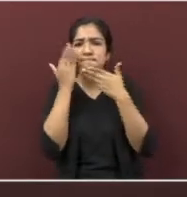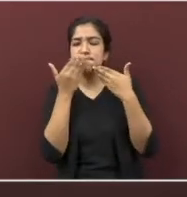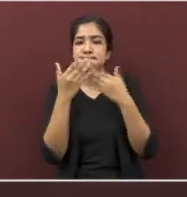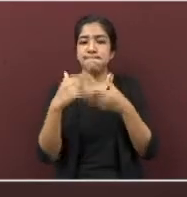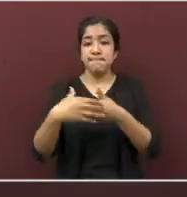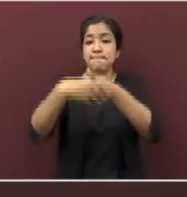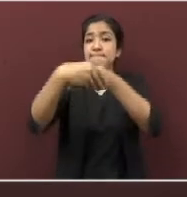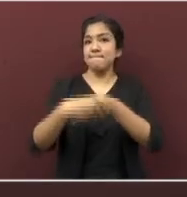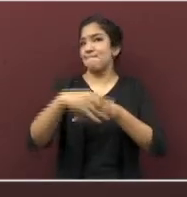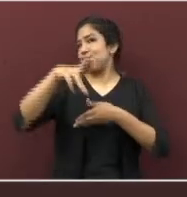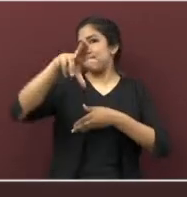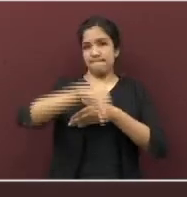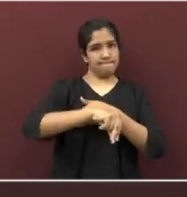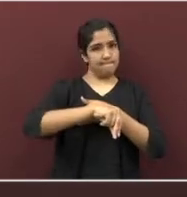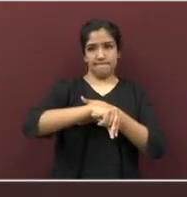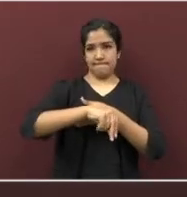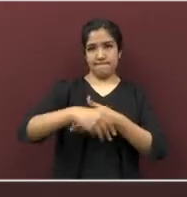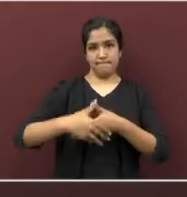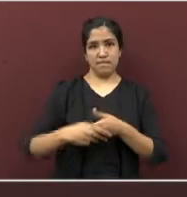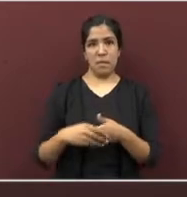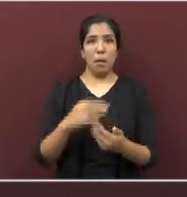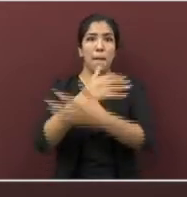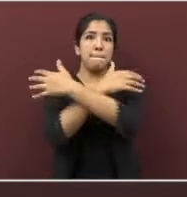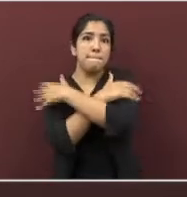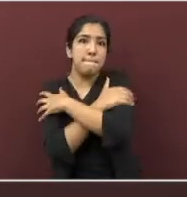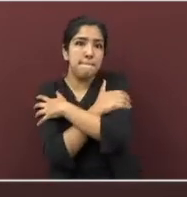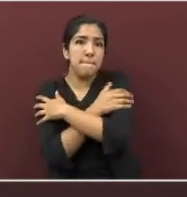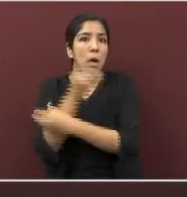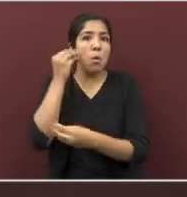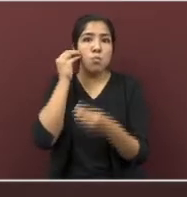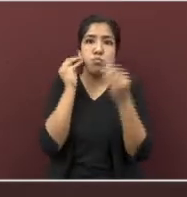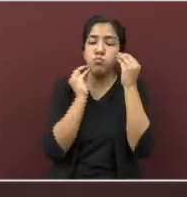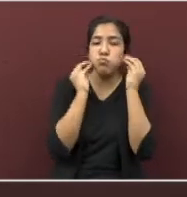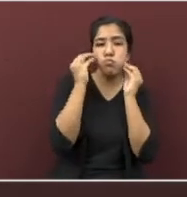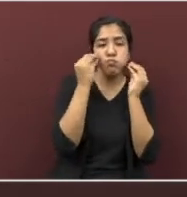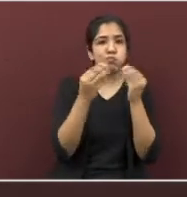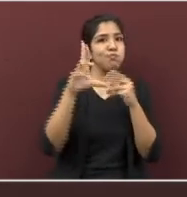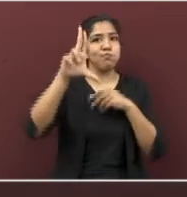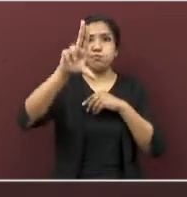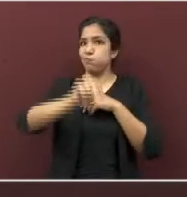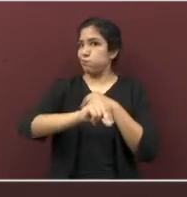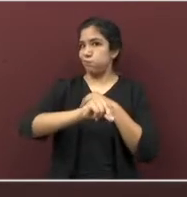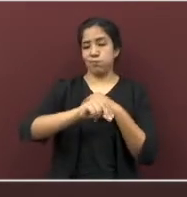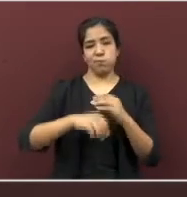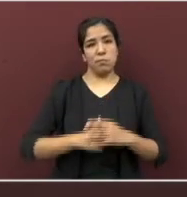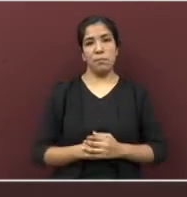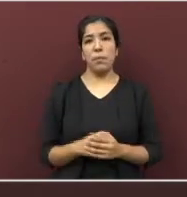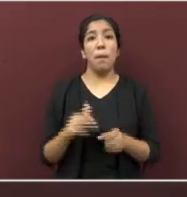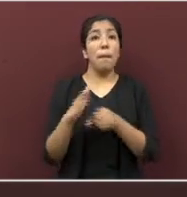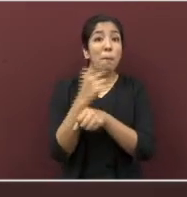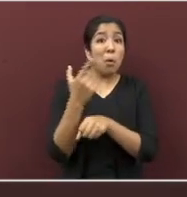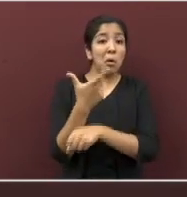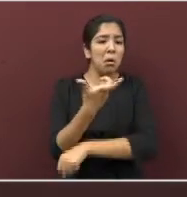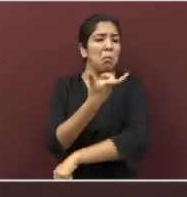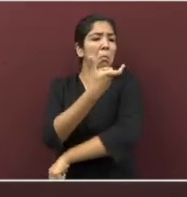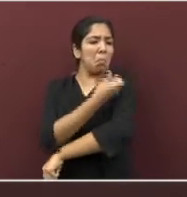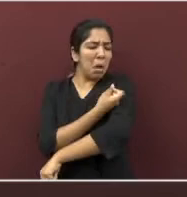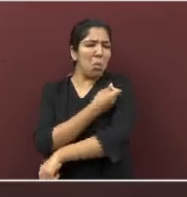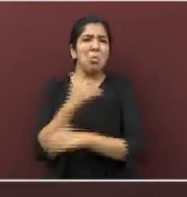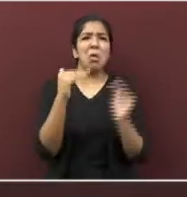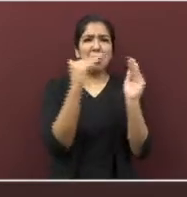de mano beso o abrazo principalmente porque una vez vacunados todos en el hogar